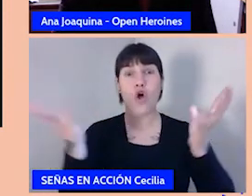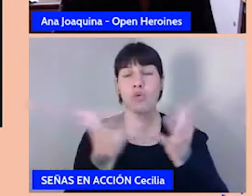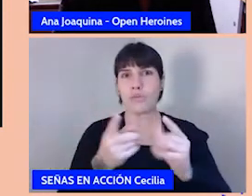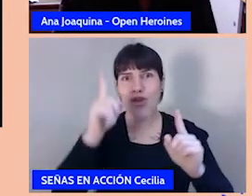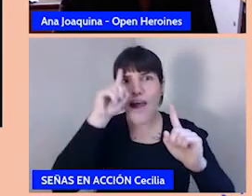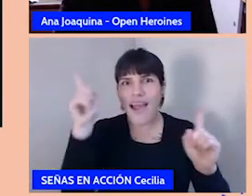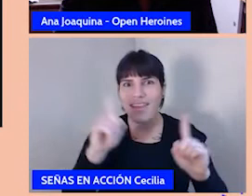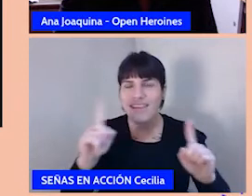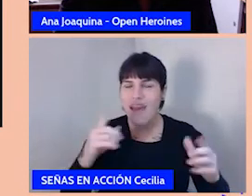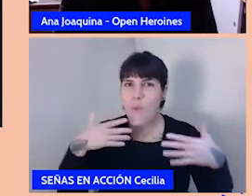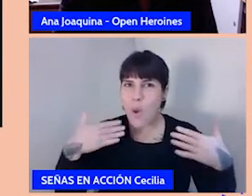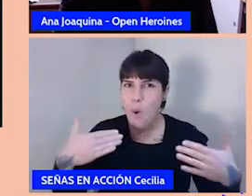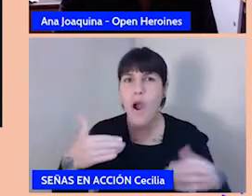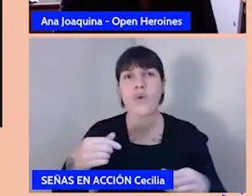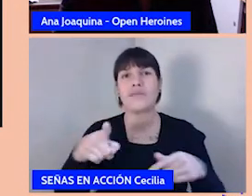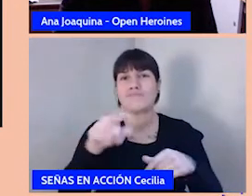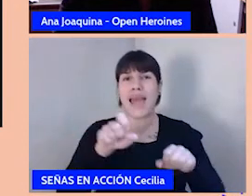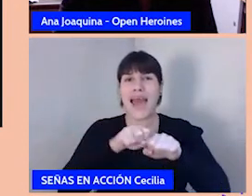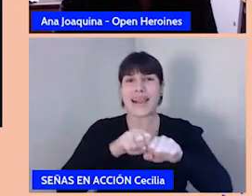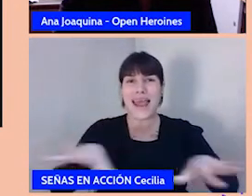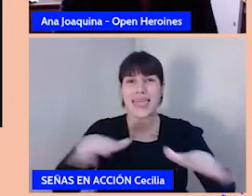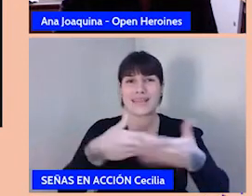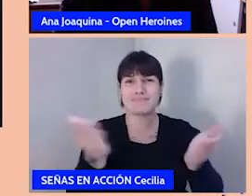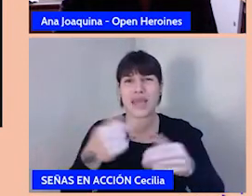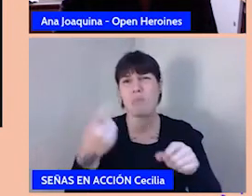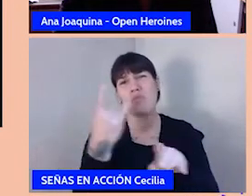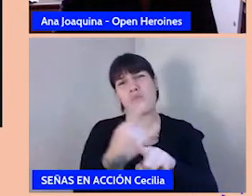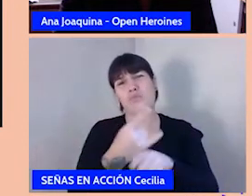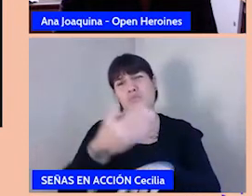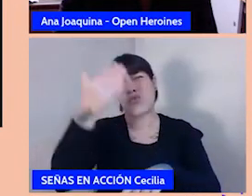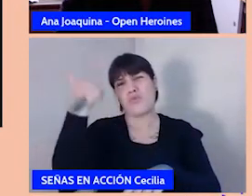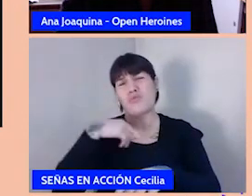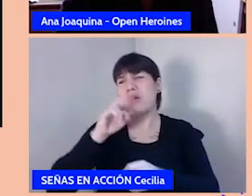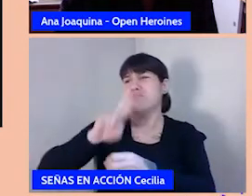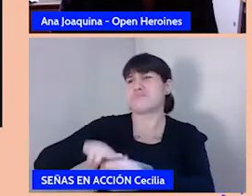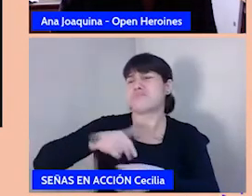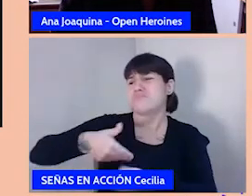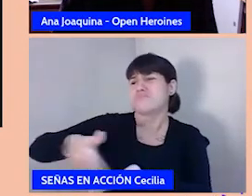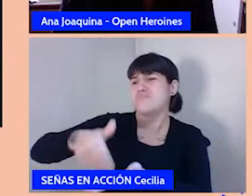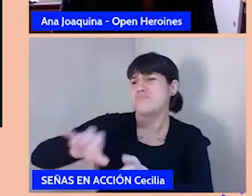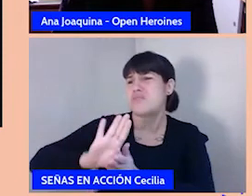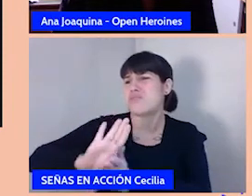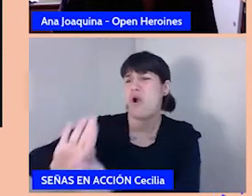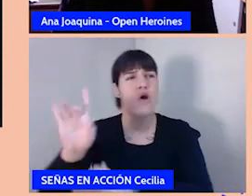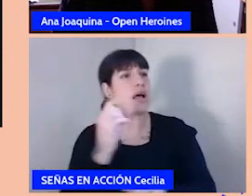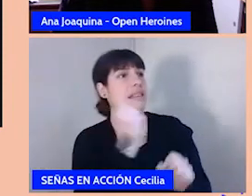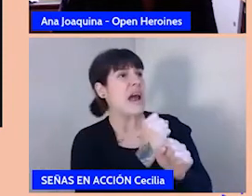han sido excluidas en los lugares de trabajo, en el área laboral, en las redes